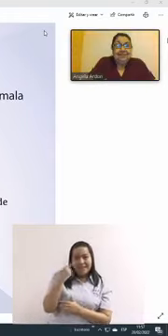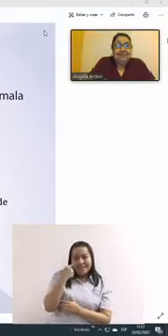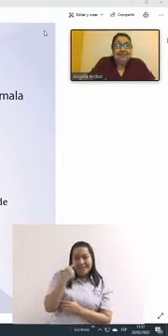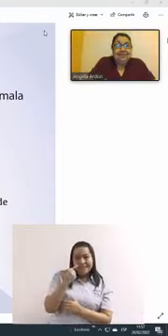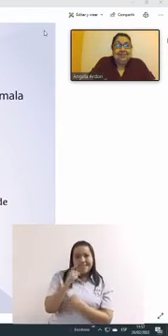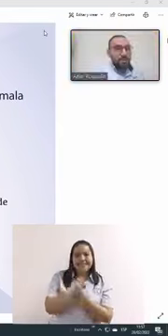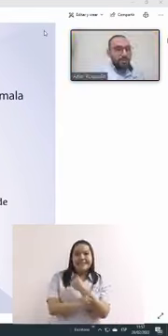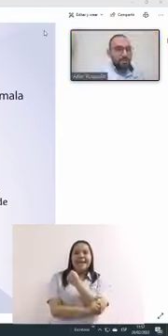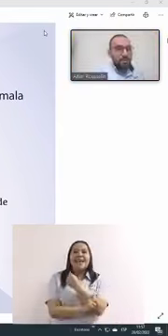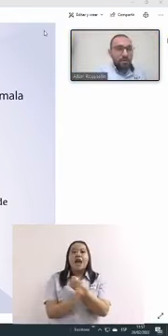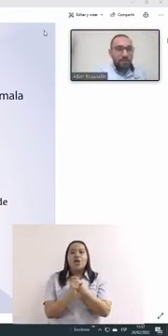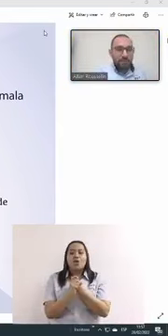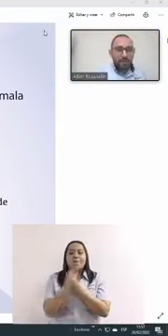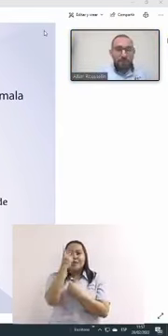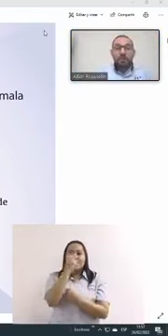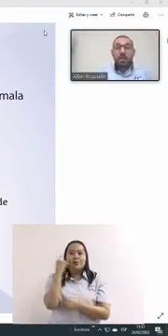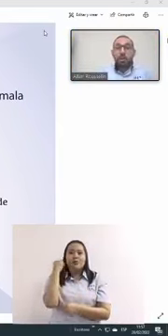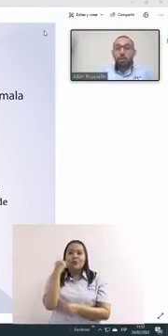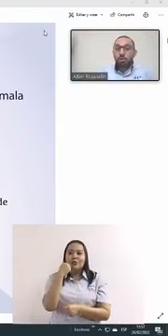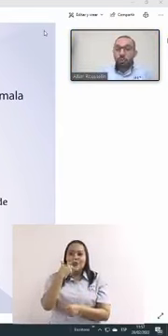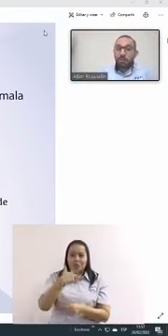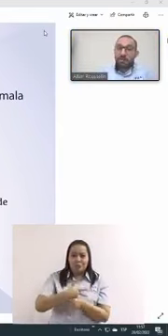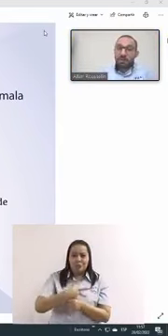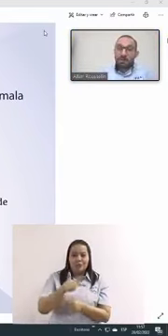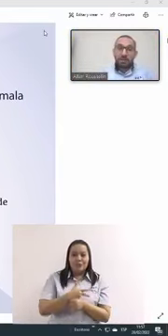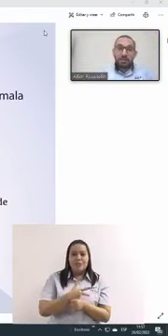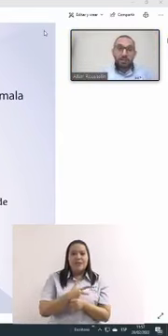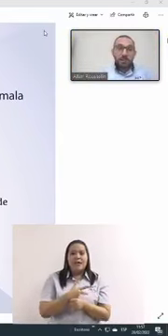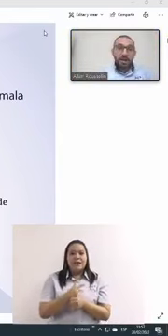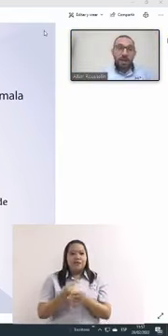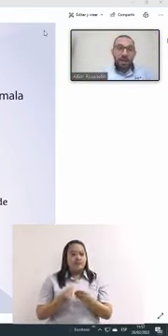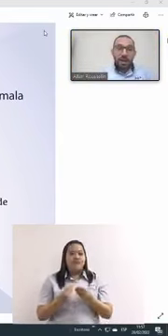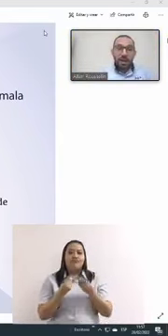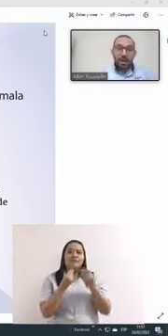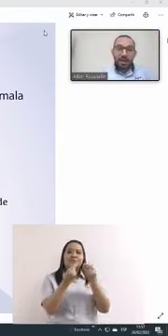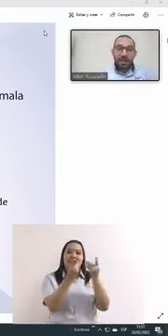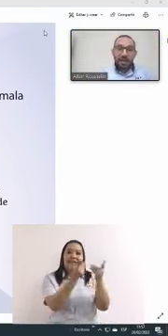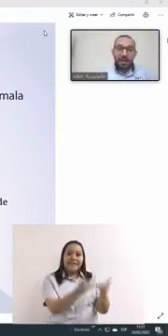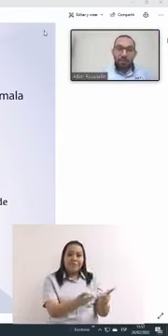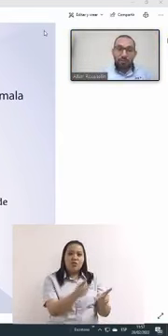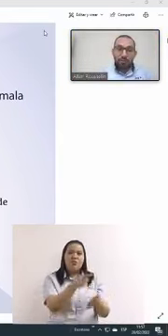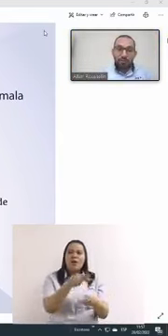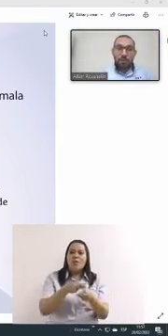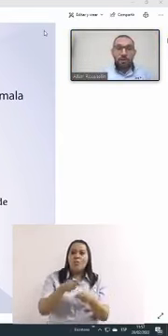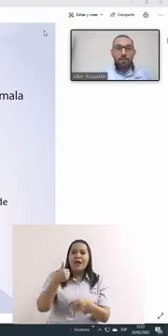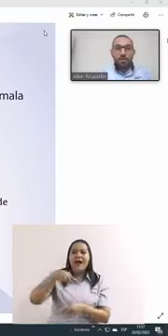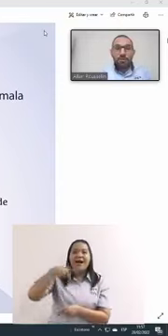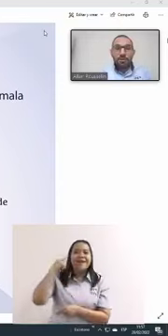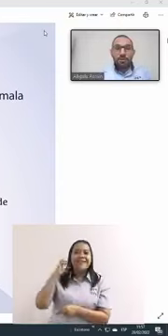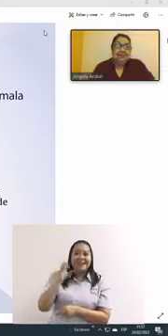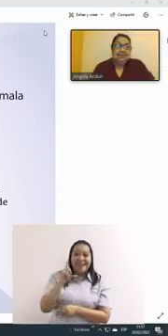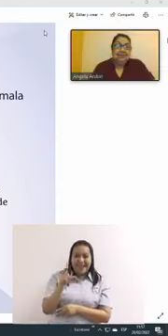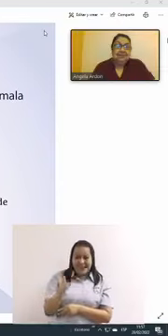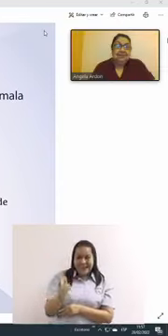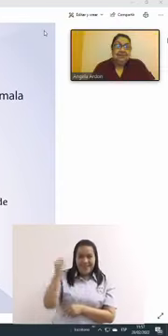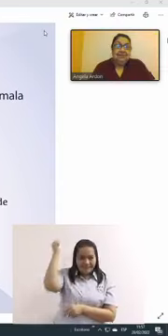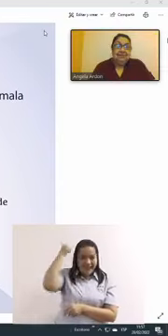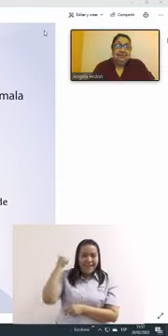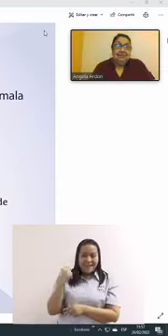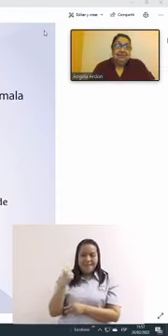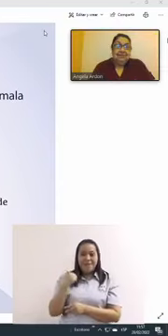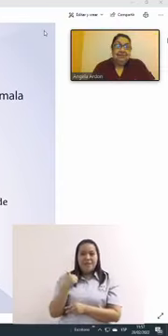Benemérito Comité Pro Ciegos y Sordos de Guatemala, otorga el presente diploma a Ángela Ardón por su